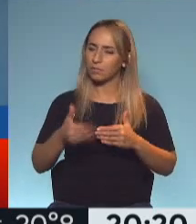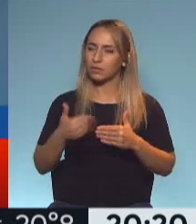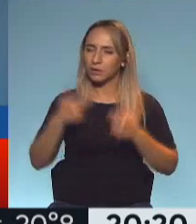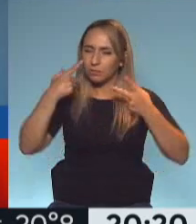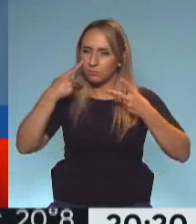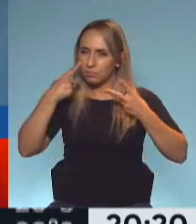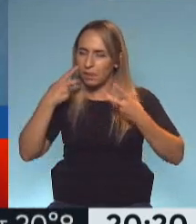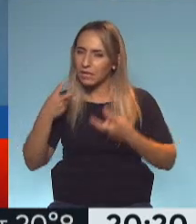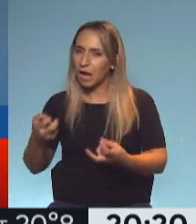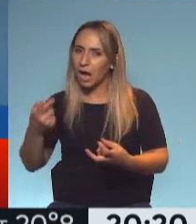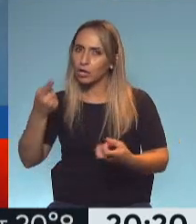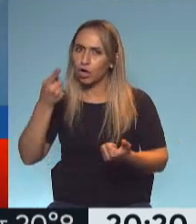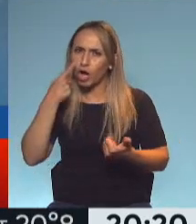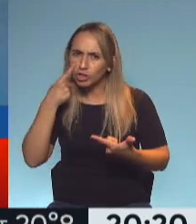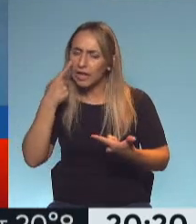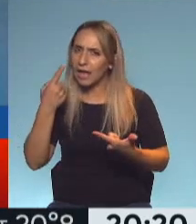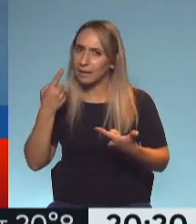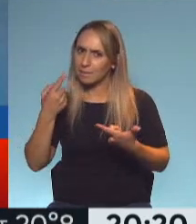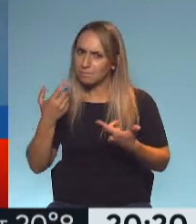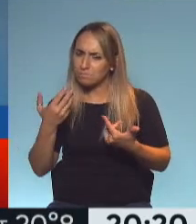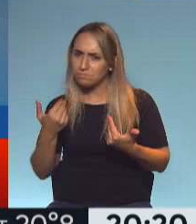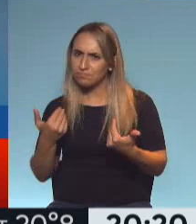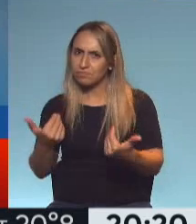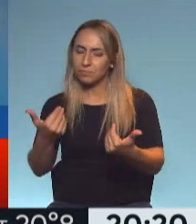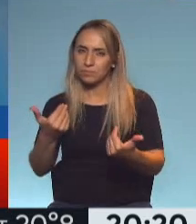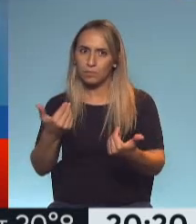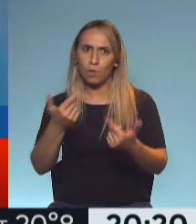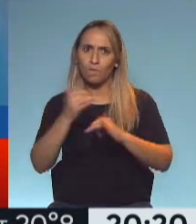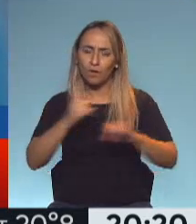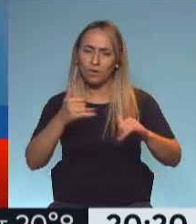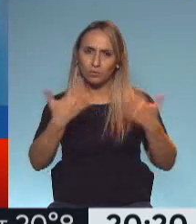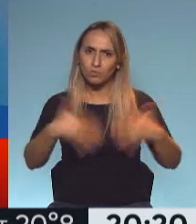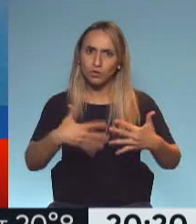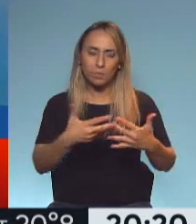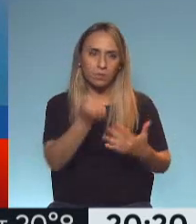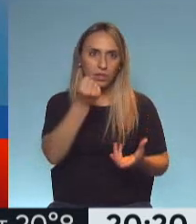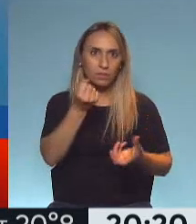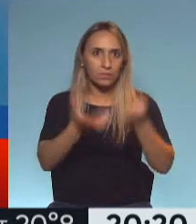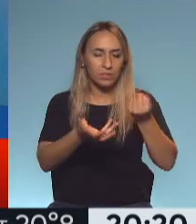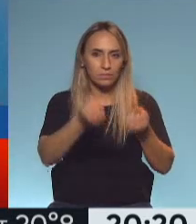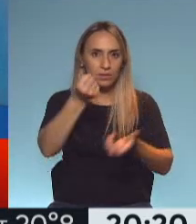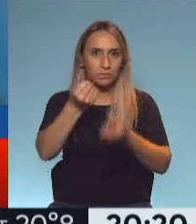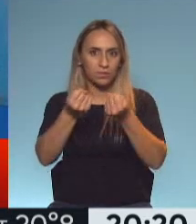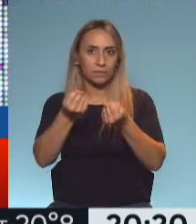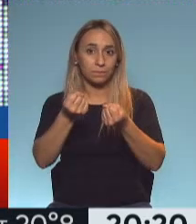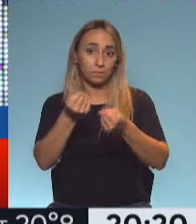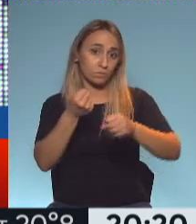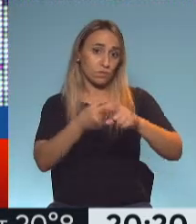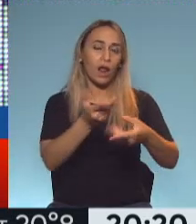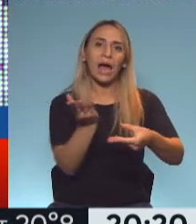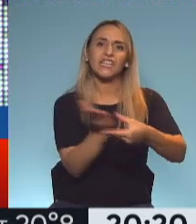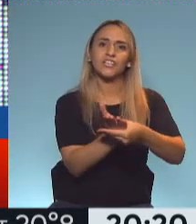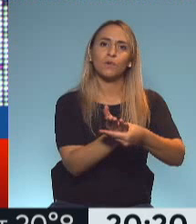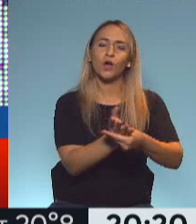conocer y lo que pudimos lograr conocer, ¿no? Sí. A partir básicamente de la desclasificación de los archivos